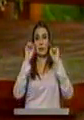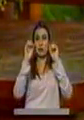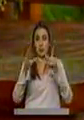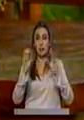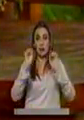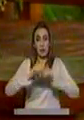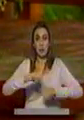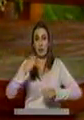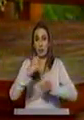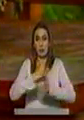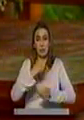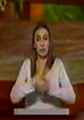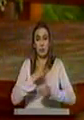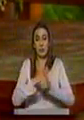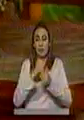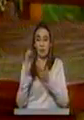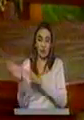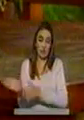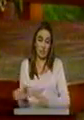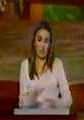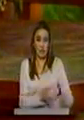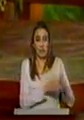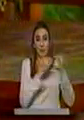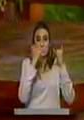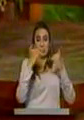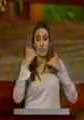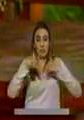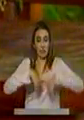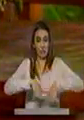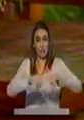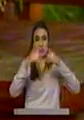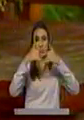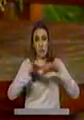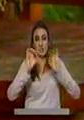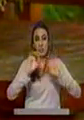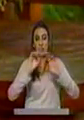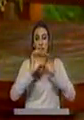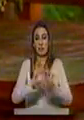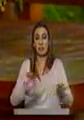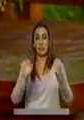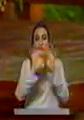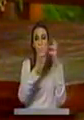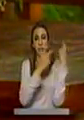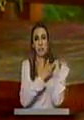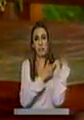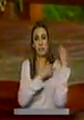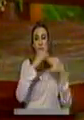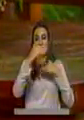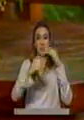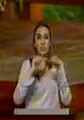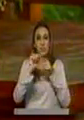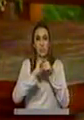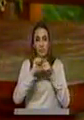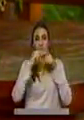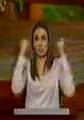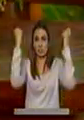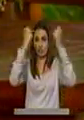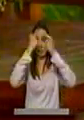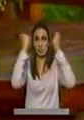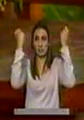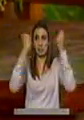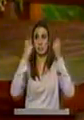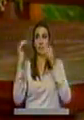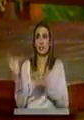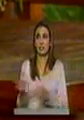que trabajaron toda su vida y puedan hacerlo, pero sí creo que es importante implementar una campaña de